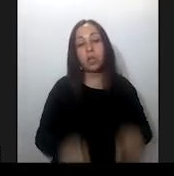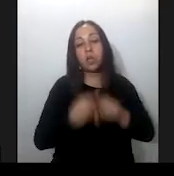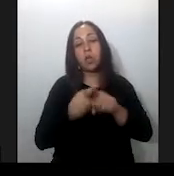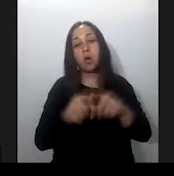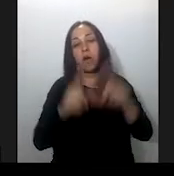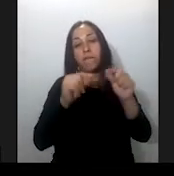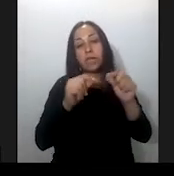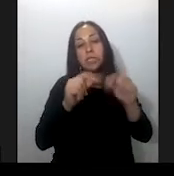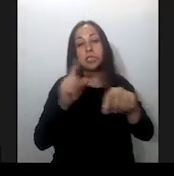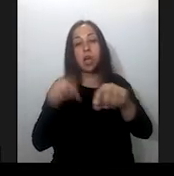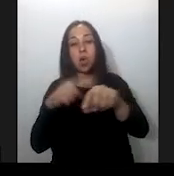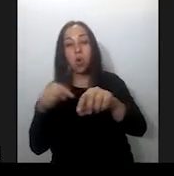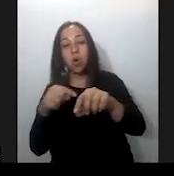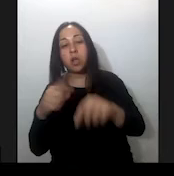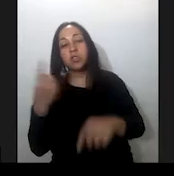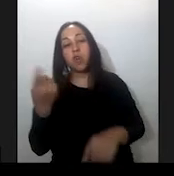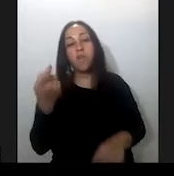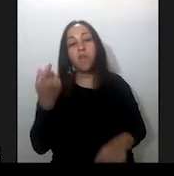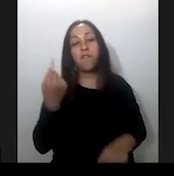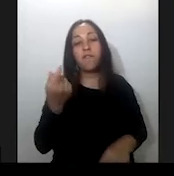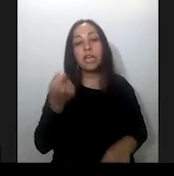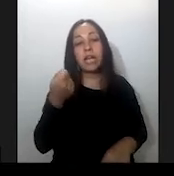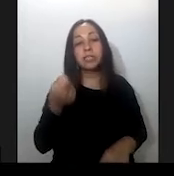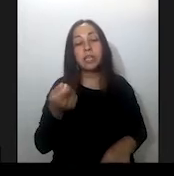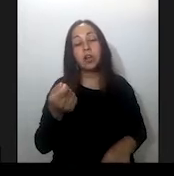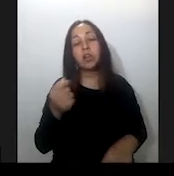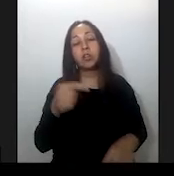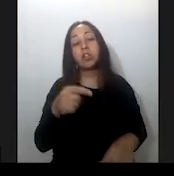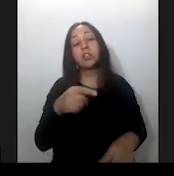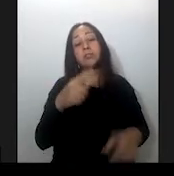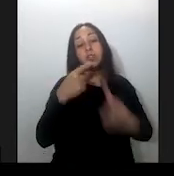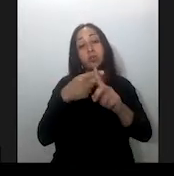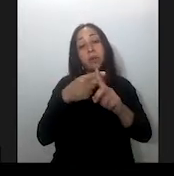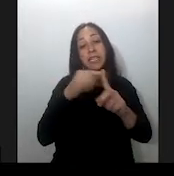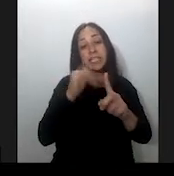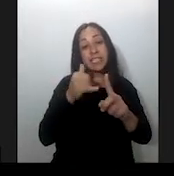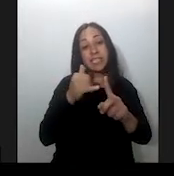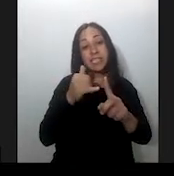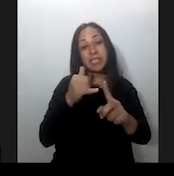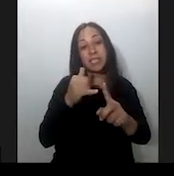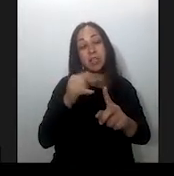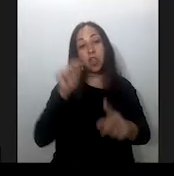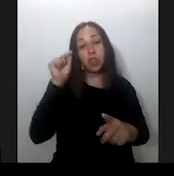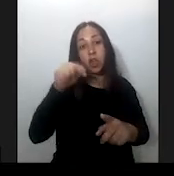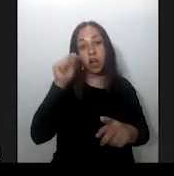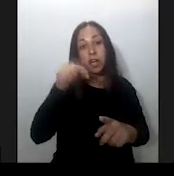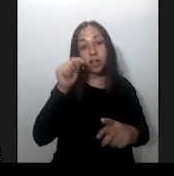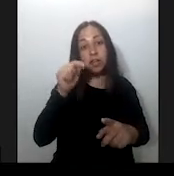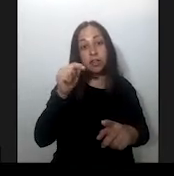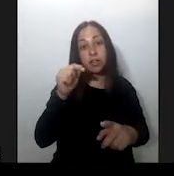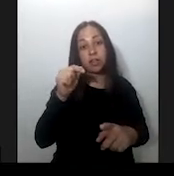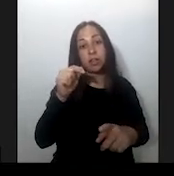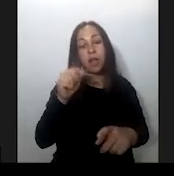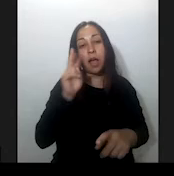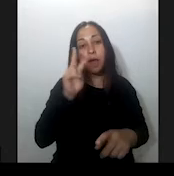Lo mismo con fecha y hora, financieros. Entonces vamos a elegir sumar sí y hacen doble clic y deberían